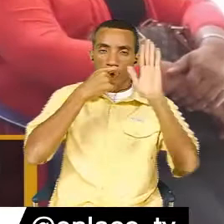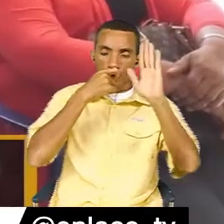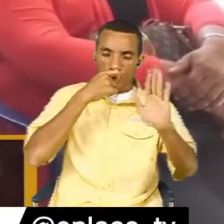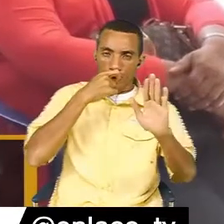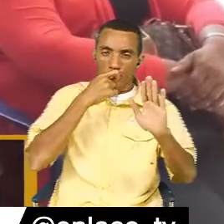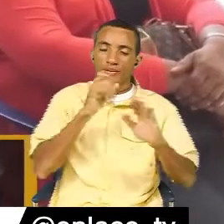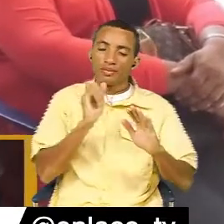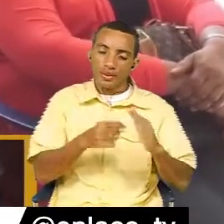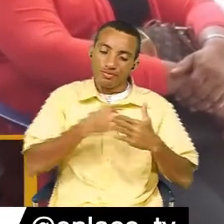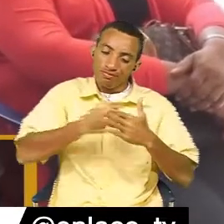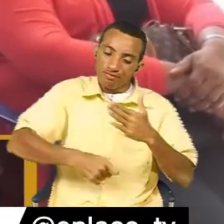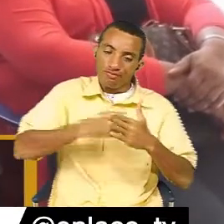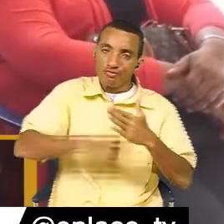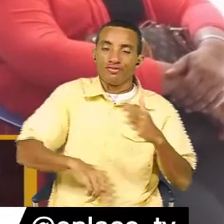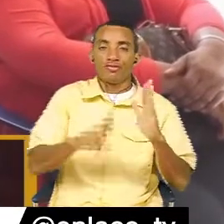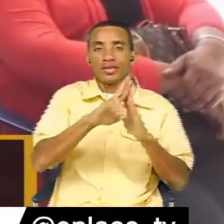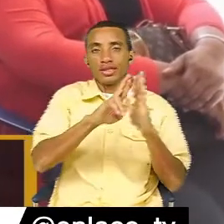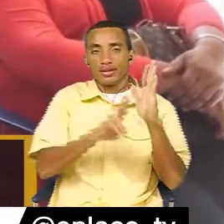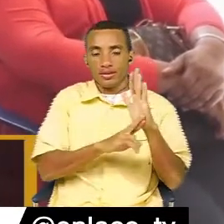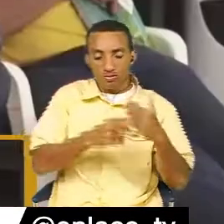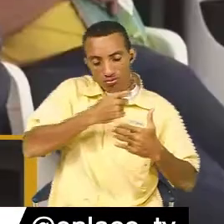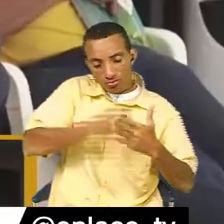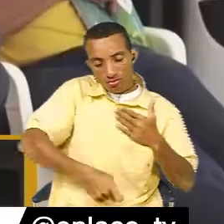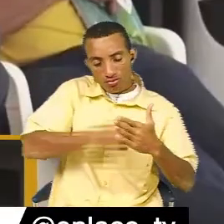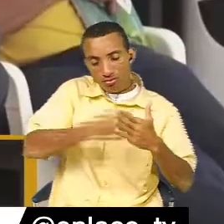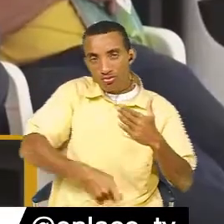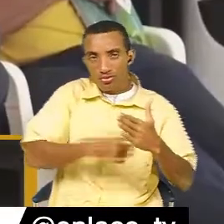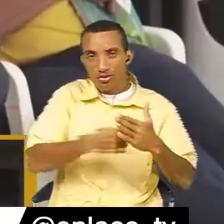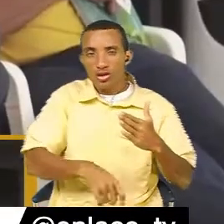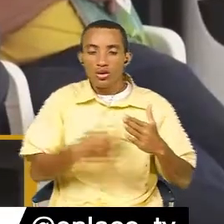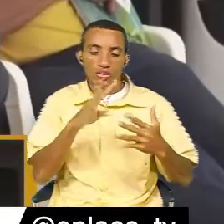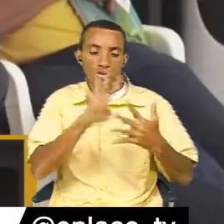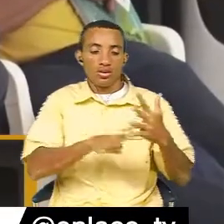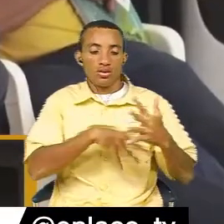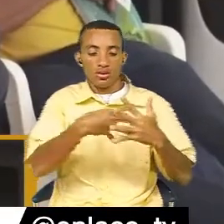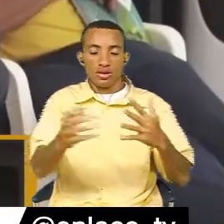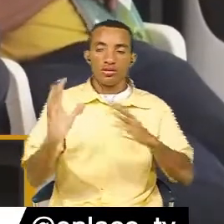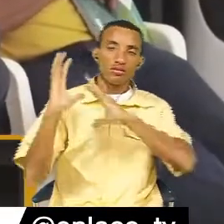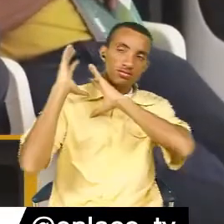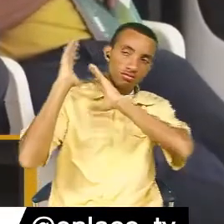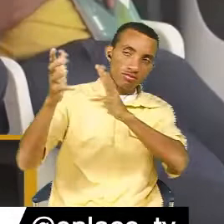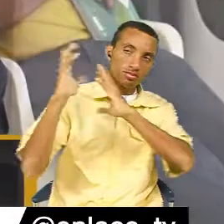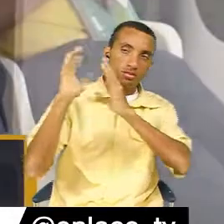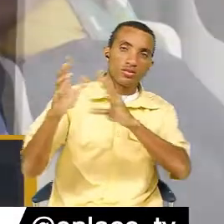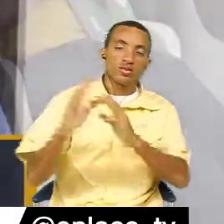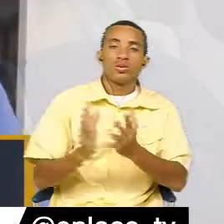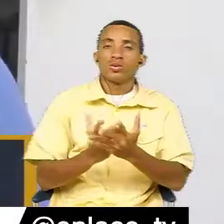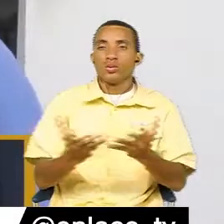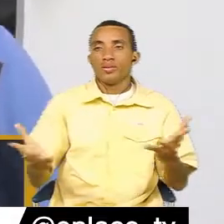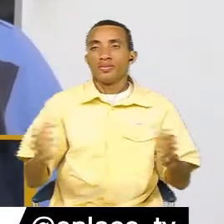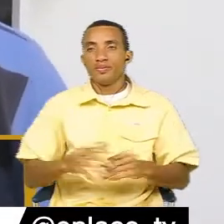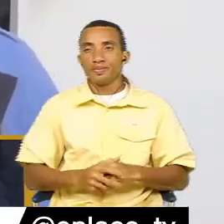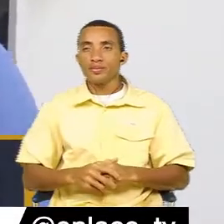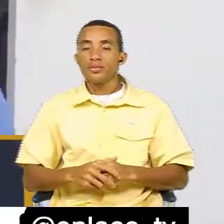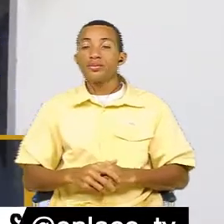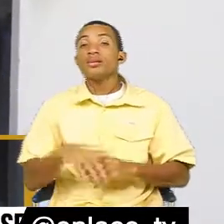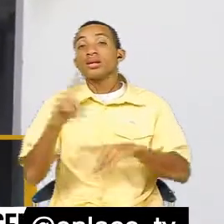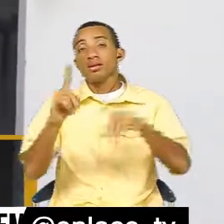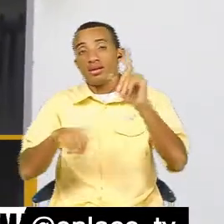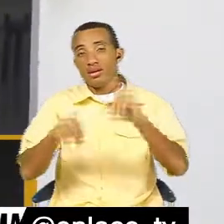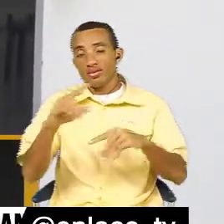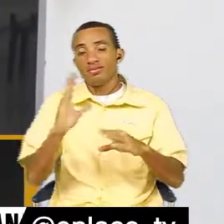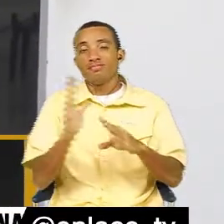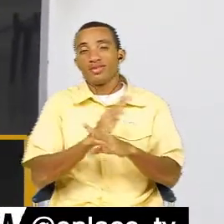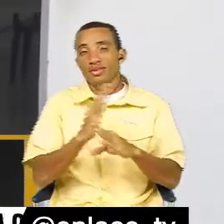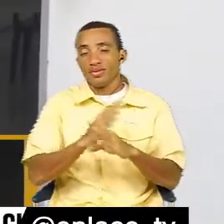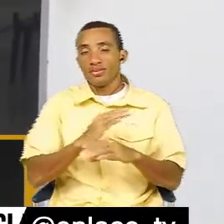ser posible, modificada la resolución que define el horario de carga y descarga de la mercancía. Hay algunos inconvenientes en lo que tiene